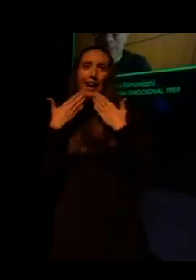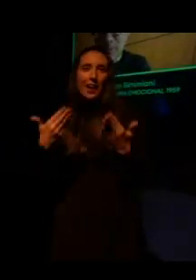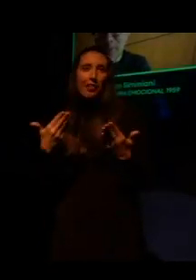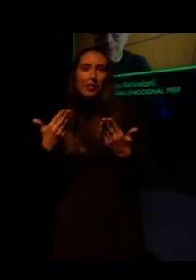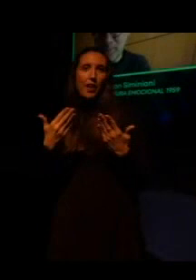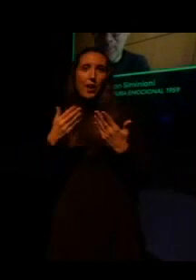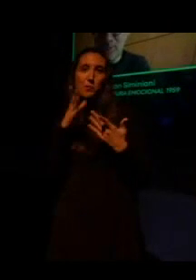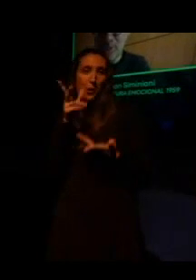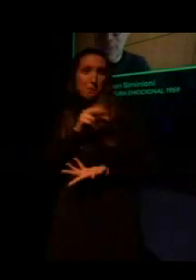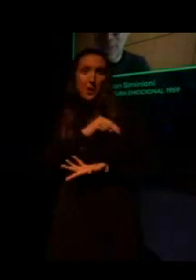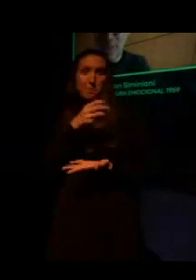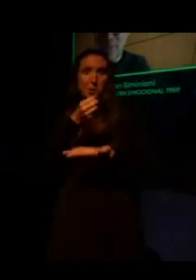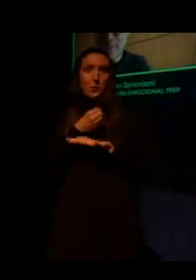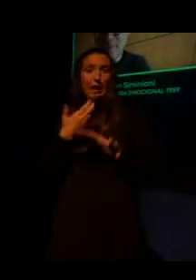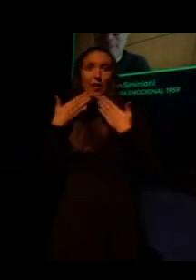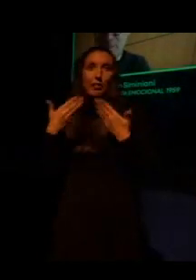por este premio.